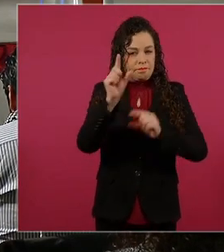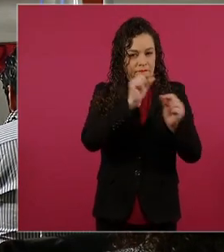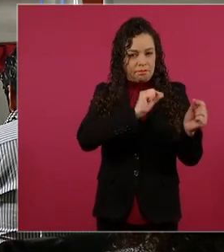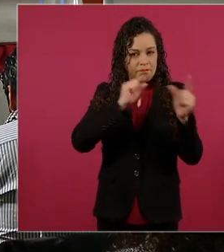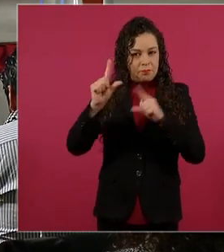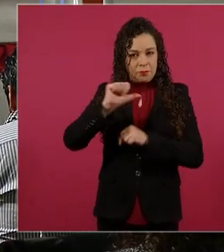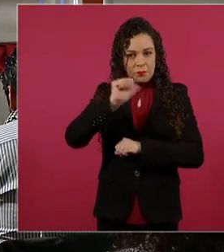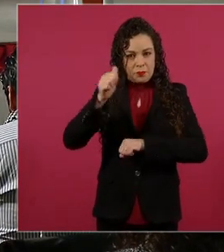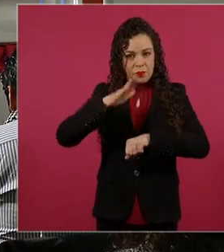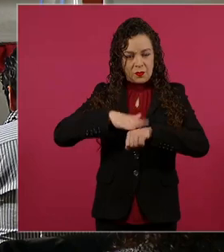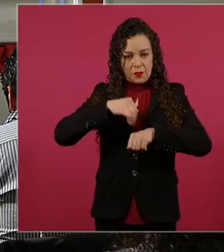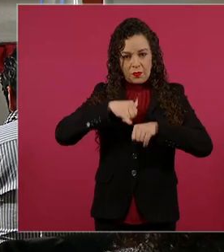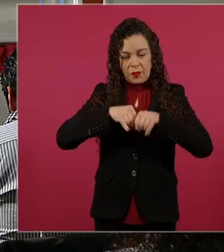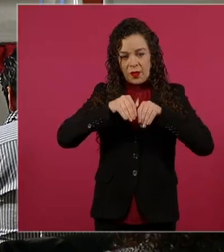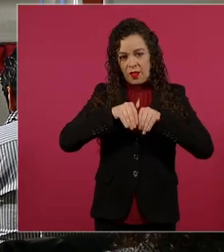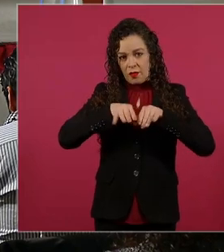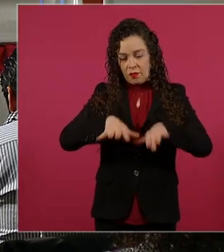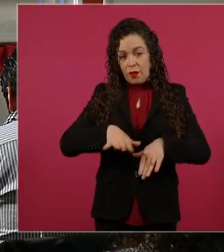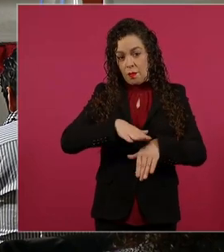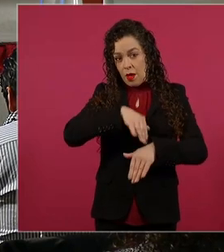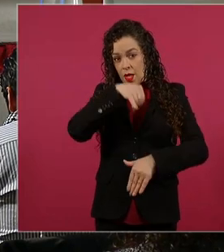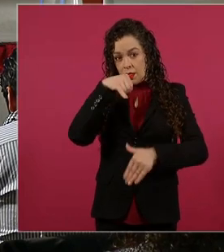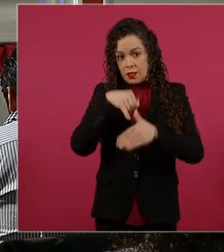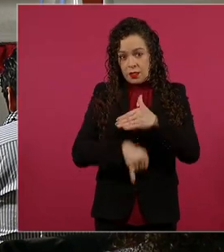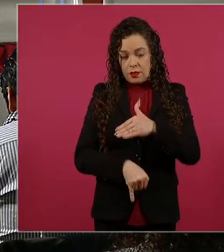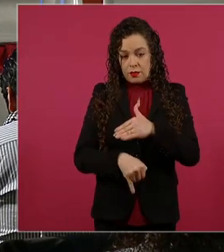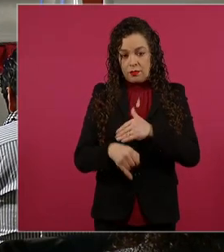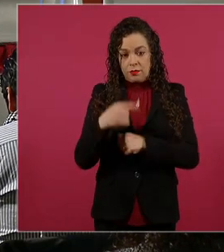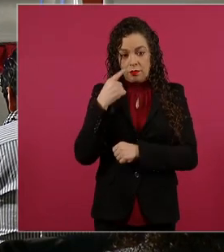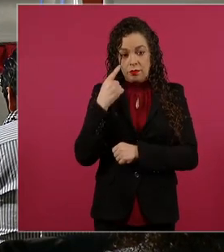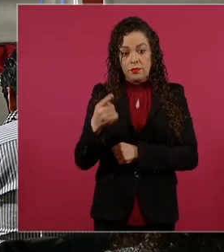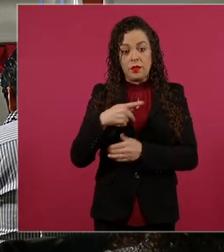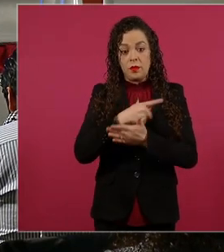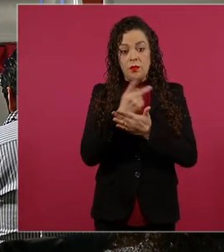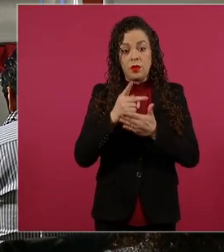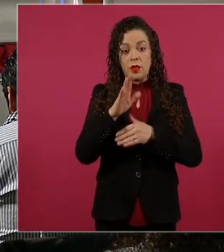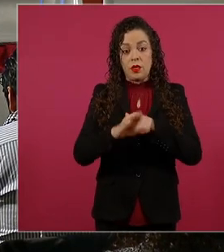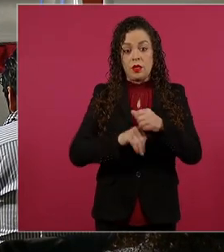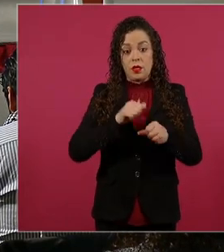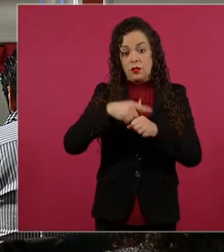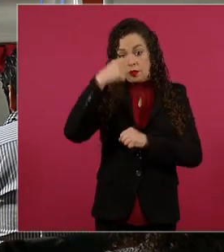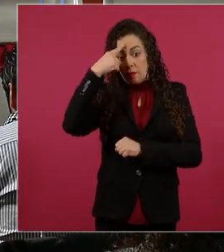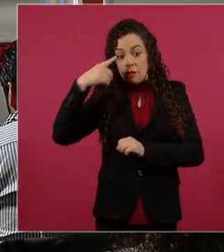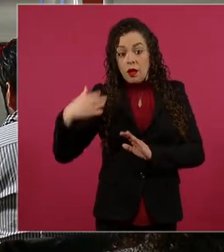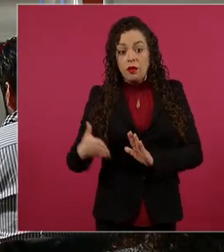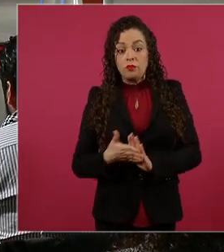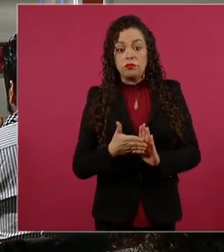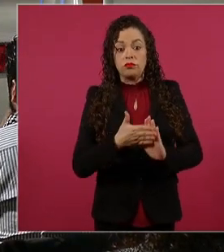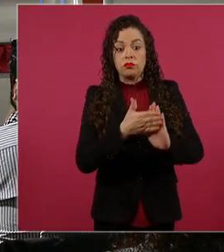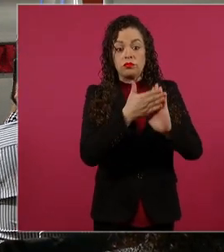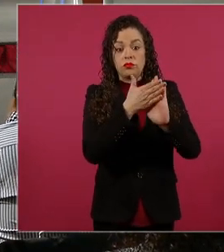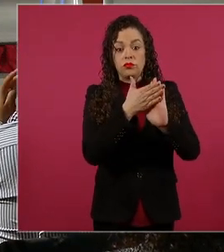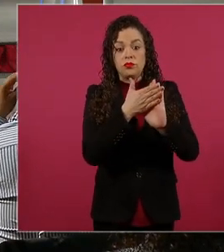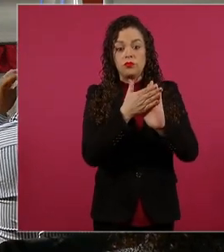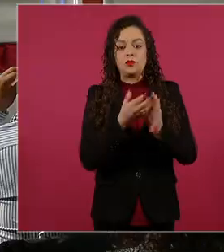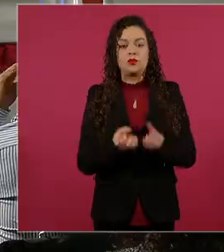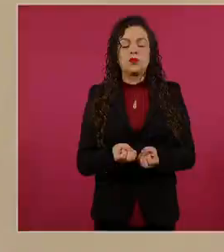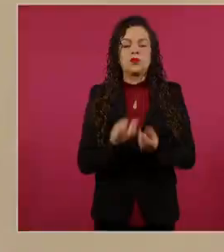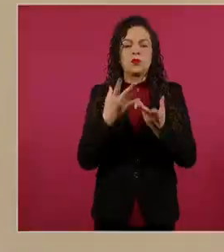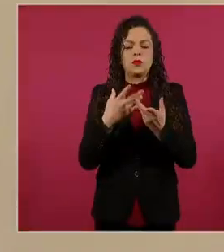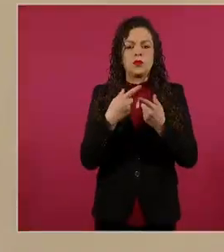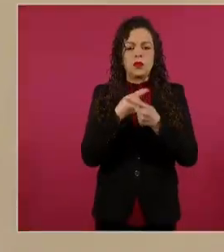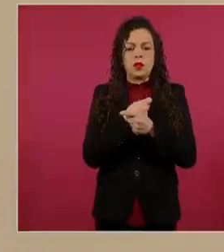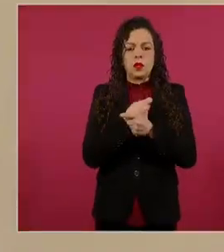ver los detalles de estos programas. El programa nacional de reconstrucción, que se destinó básicamente a las